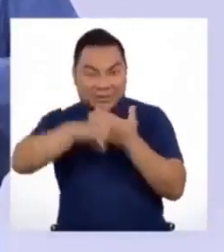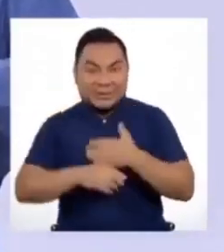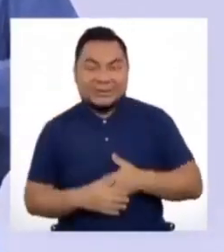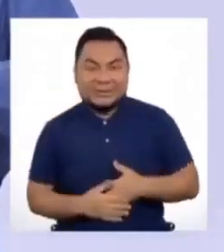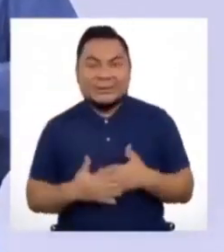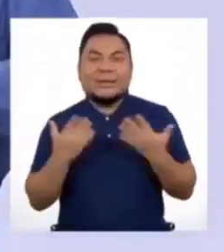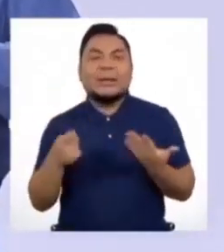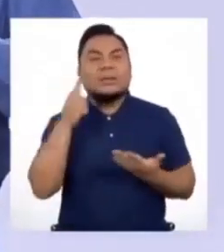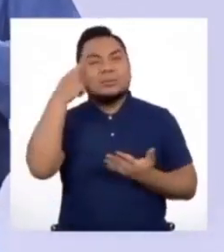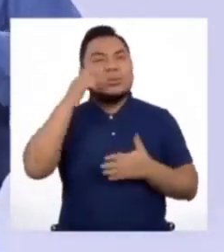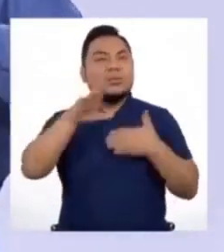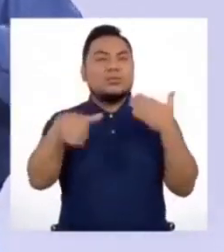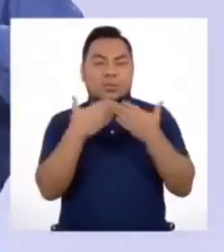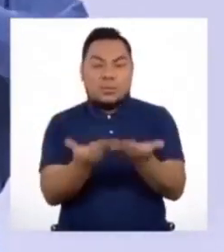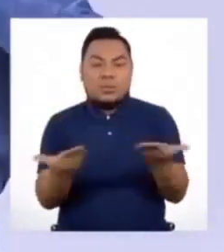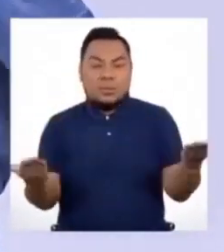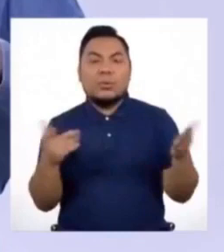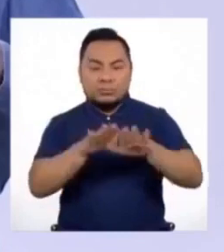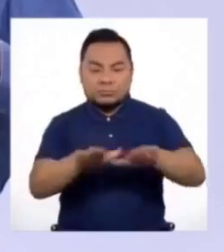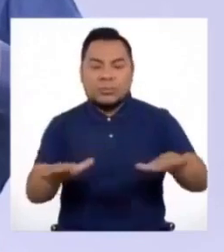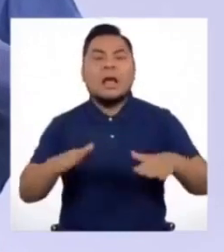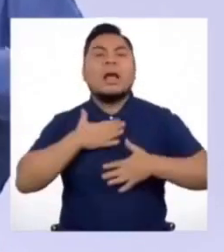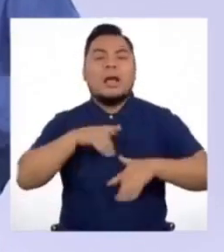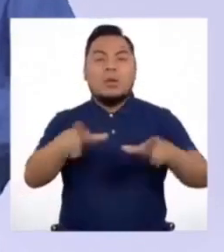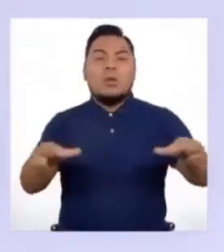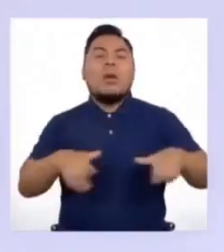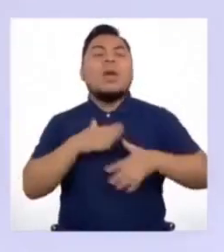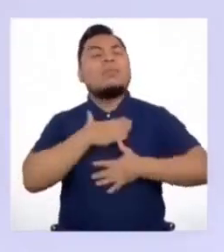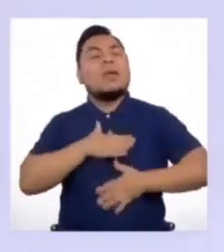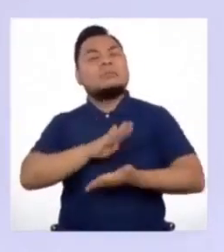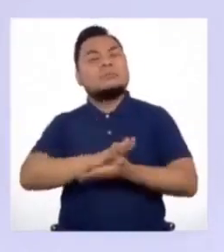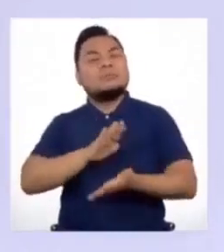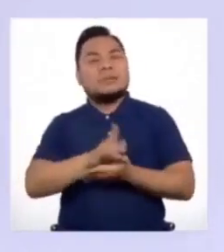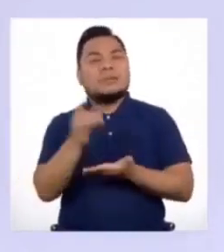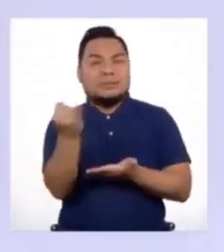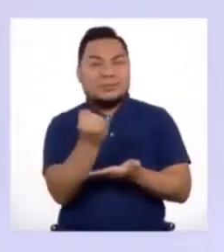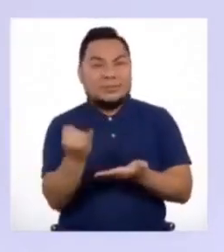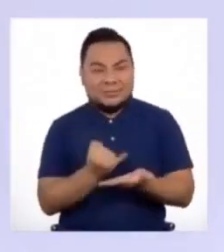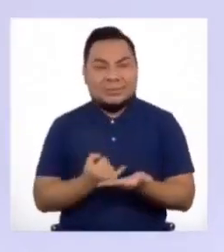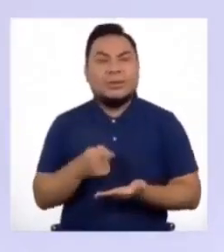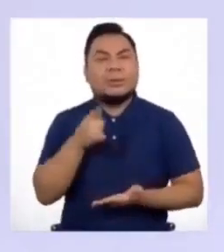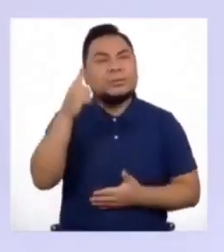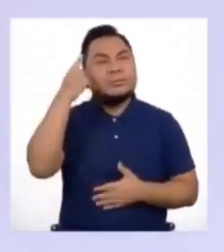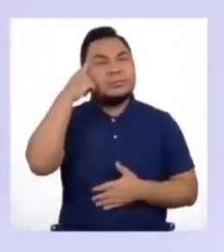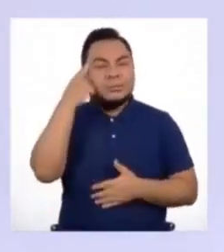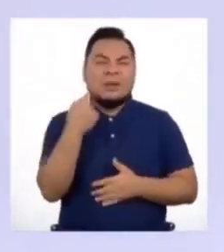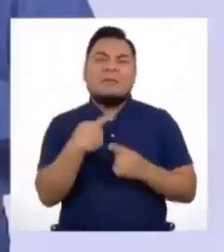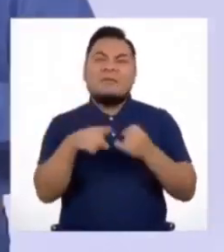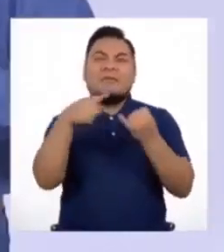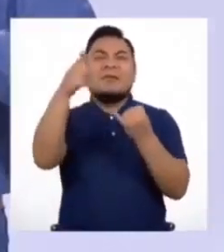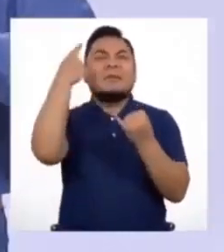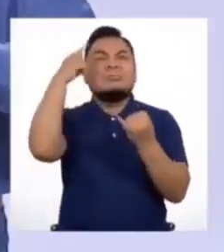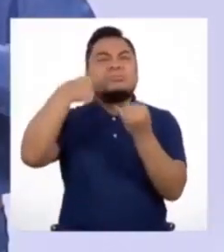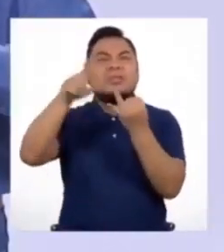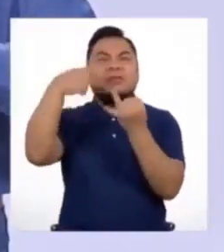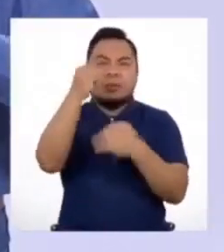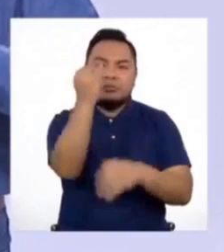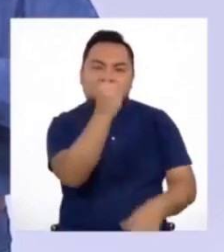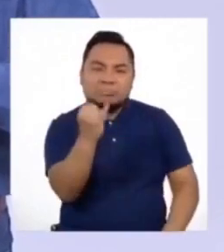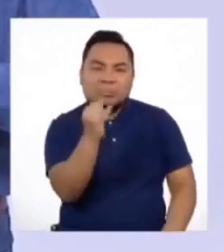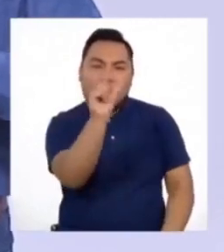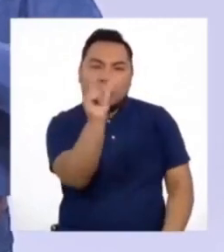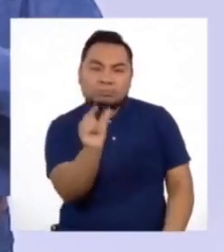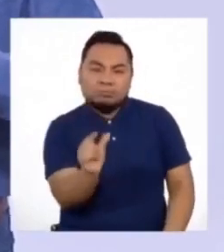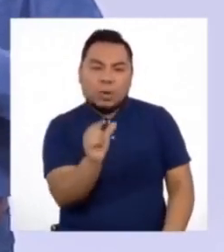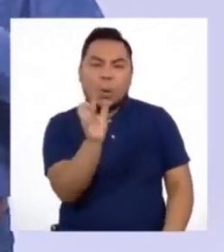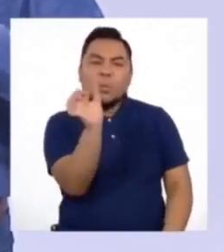Tener tus materiales y un espacio tranquilo donde trabajar. Explorar la variedad de trazos. Recuerda que el